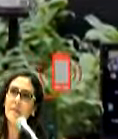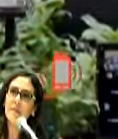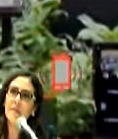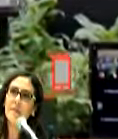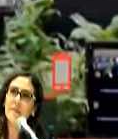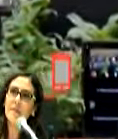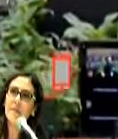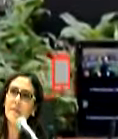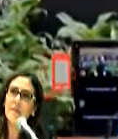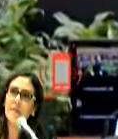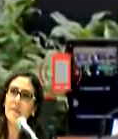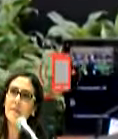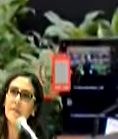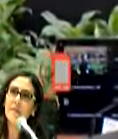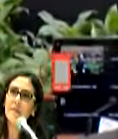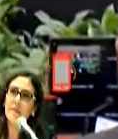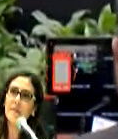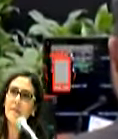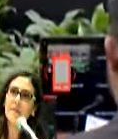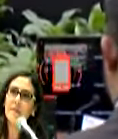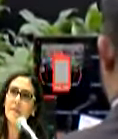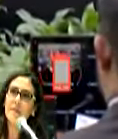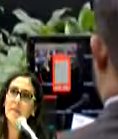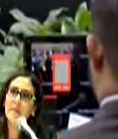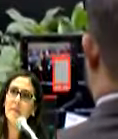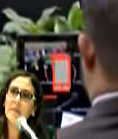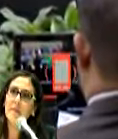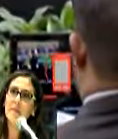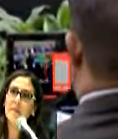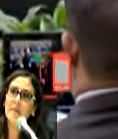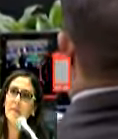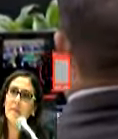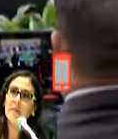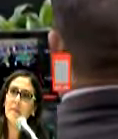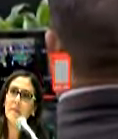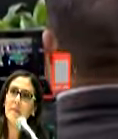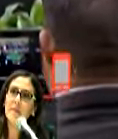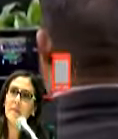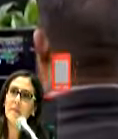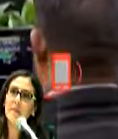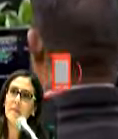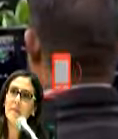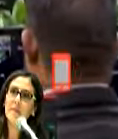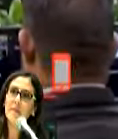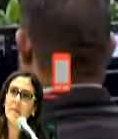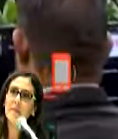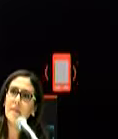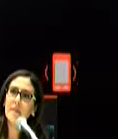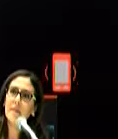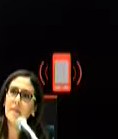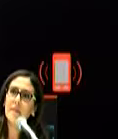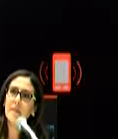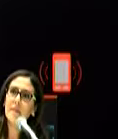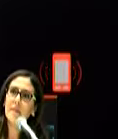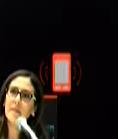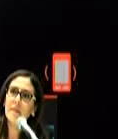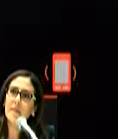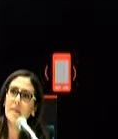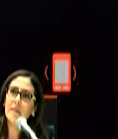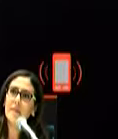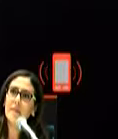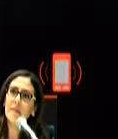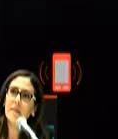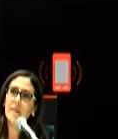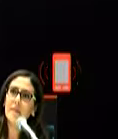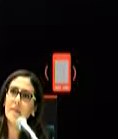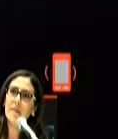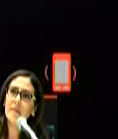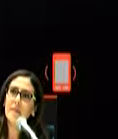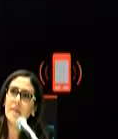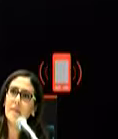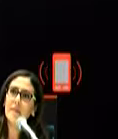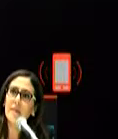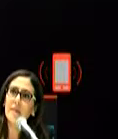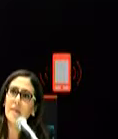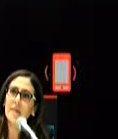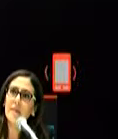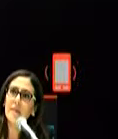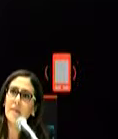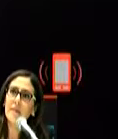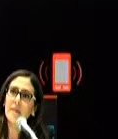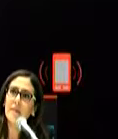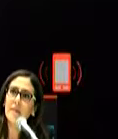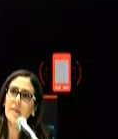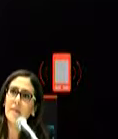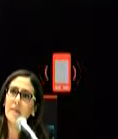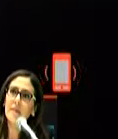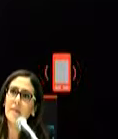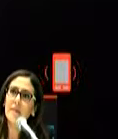difundir hacia el exterior para que pueda convencerse al proceso interno. Eso ya termina en el caso